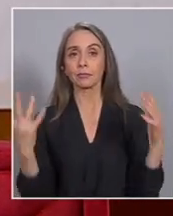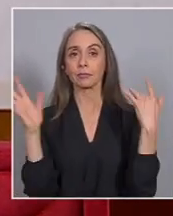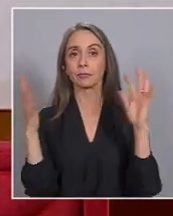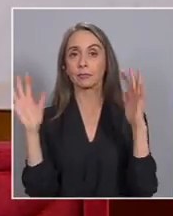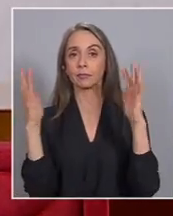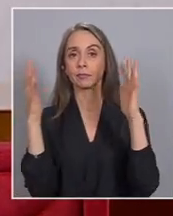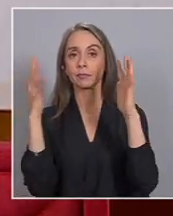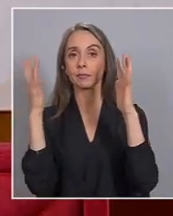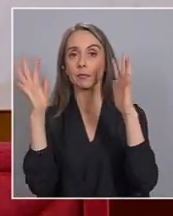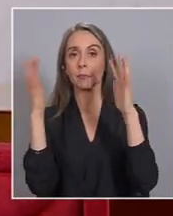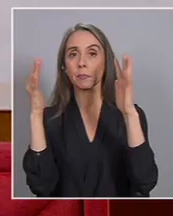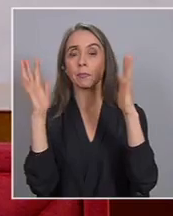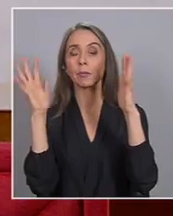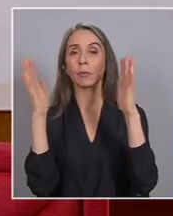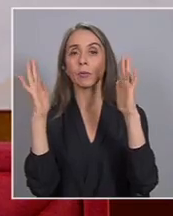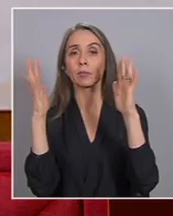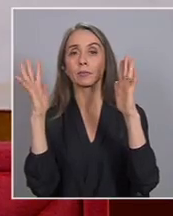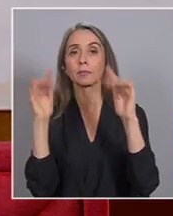Ahora,